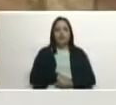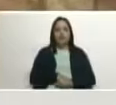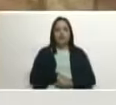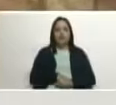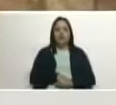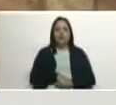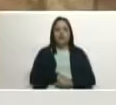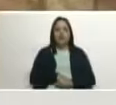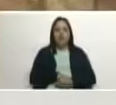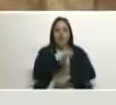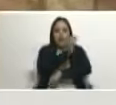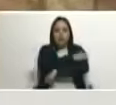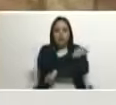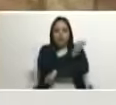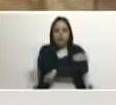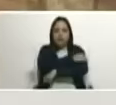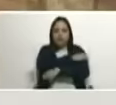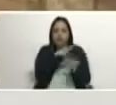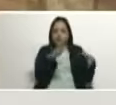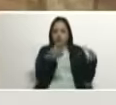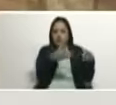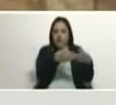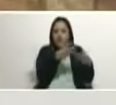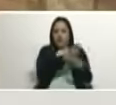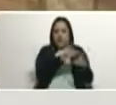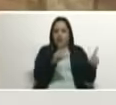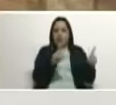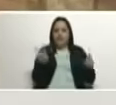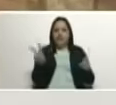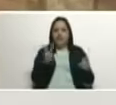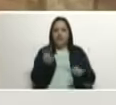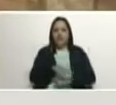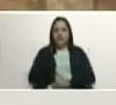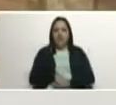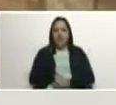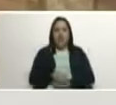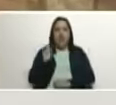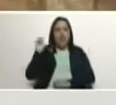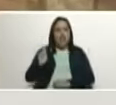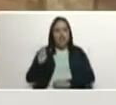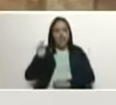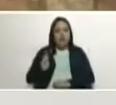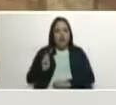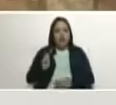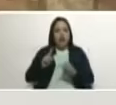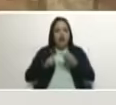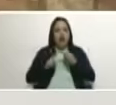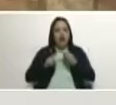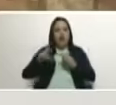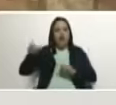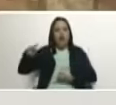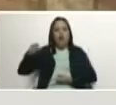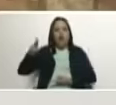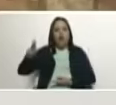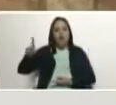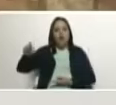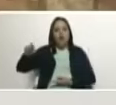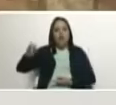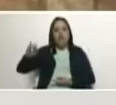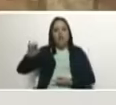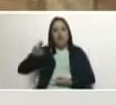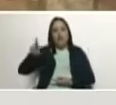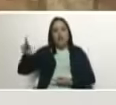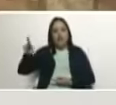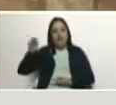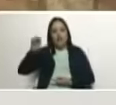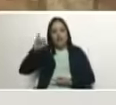la oposición democrática venezolana, el diputado José Bernabé Gutiérrez, secretario general del